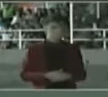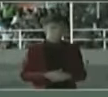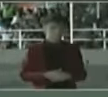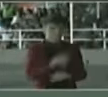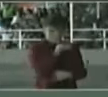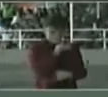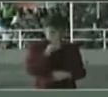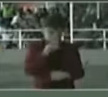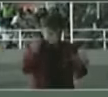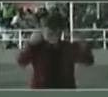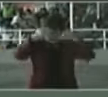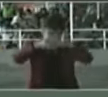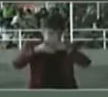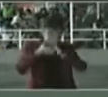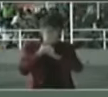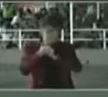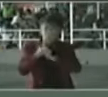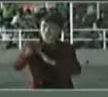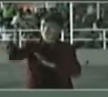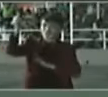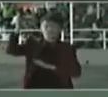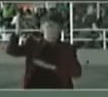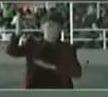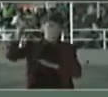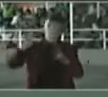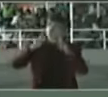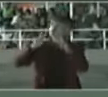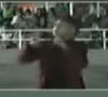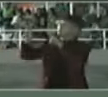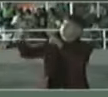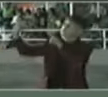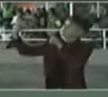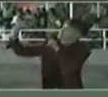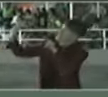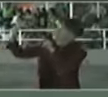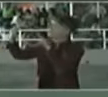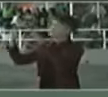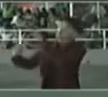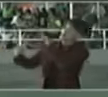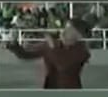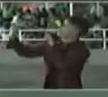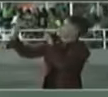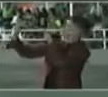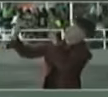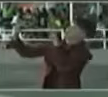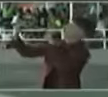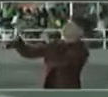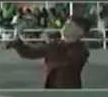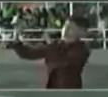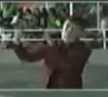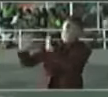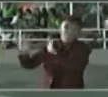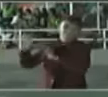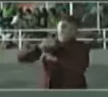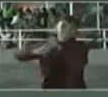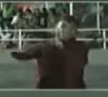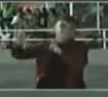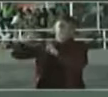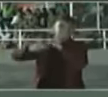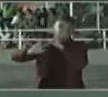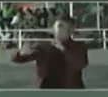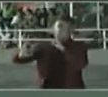tiempo. A Dios nadie le vio jamás. Todos aquellos antiguos fueron fieles por lo que oyeron,